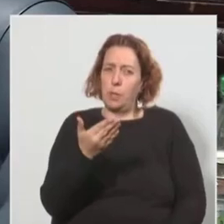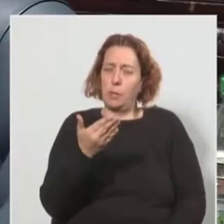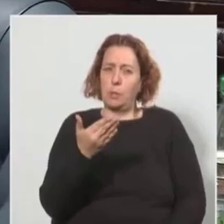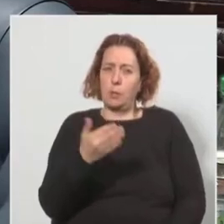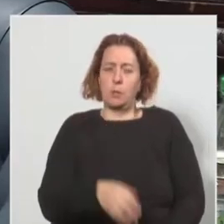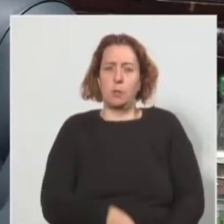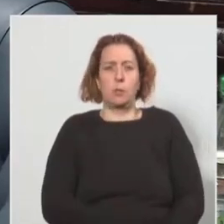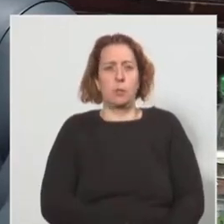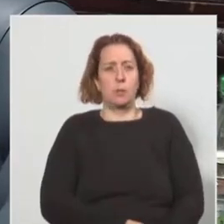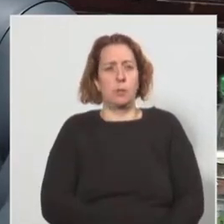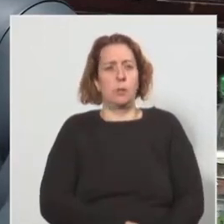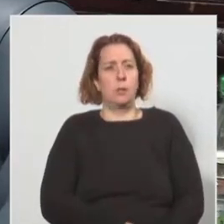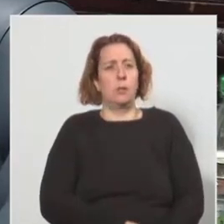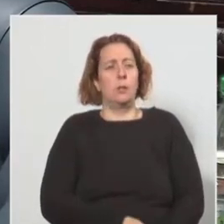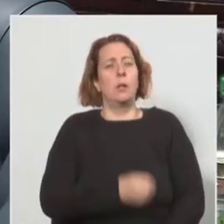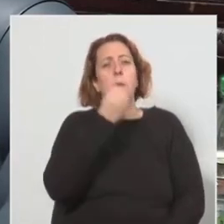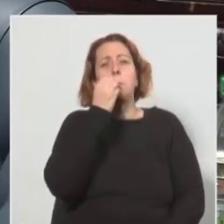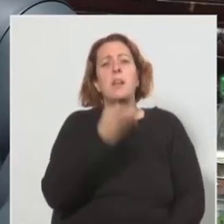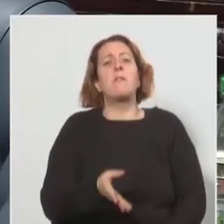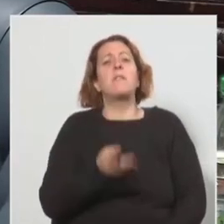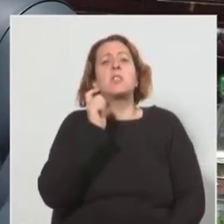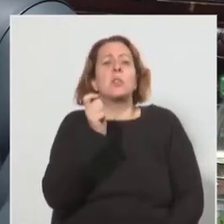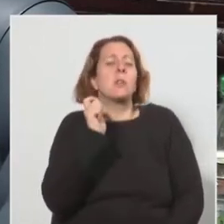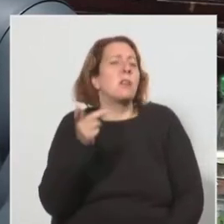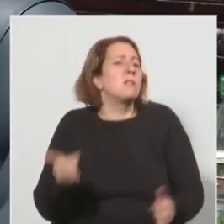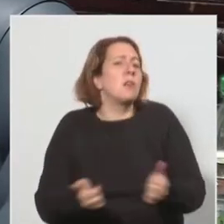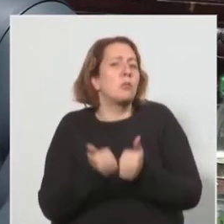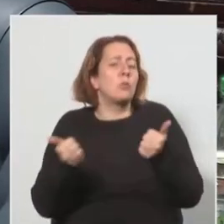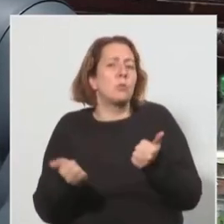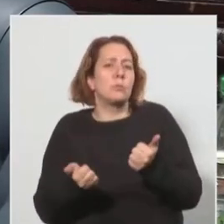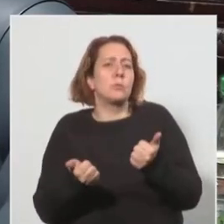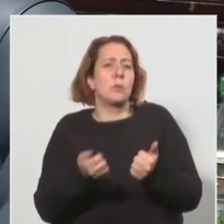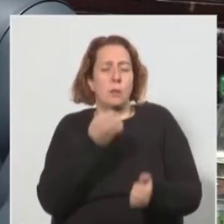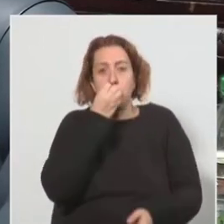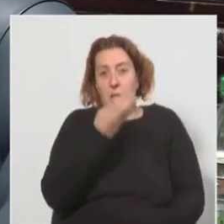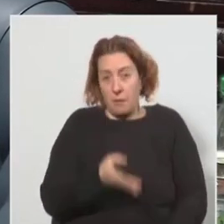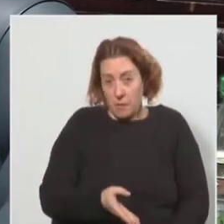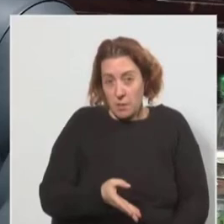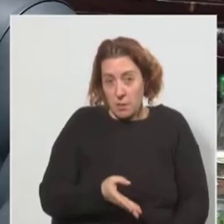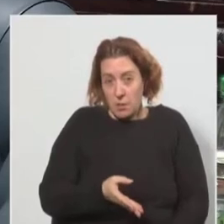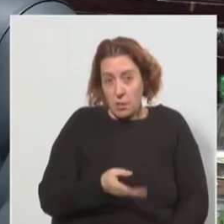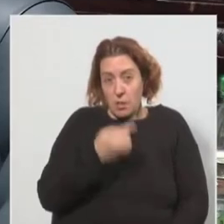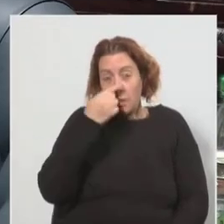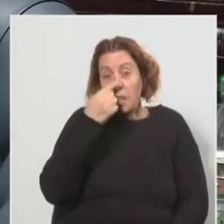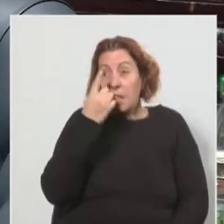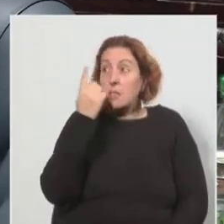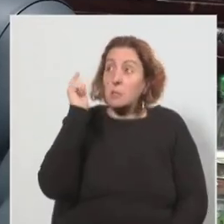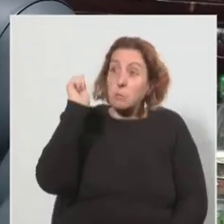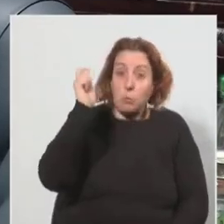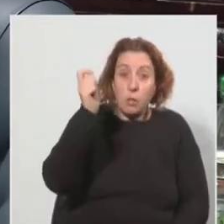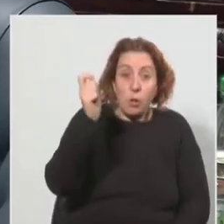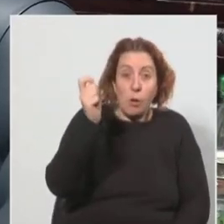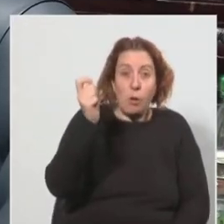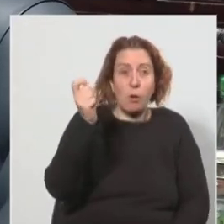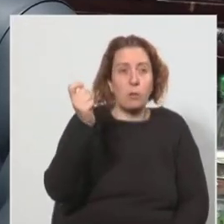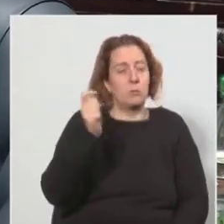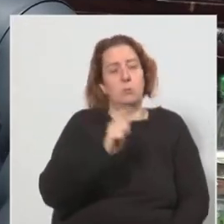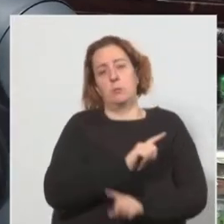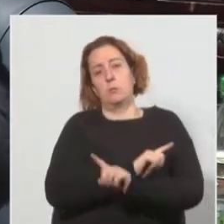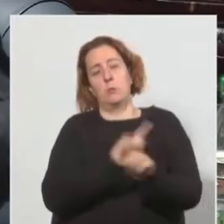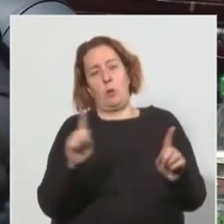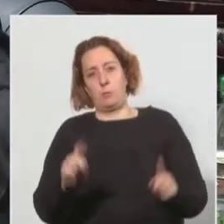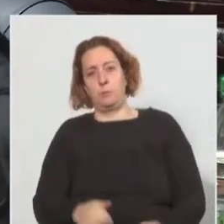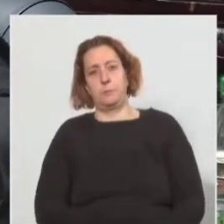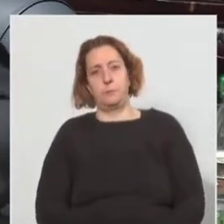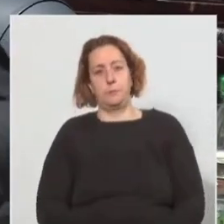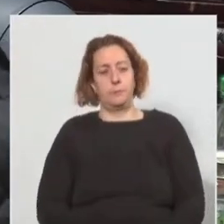impone: ¿en beneficio de quién se actuó? ¿En beneficio del interés público? Definitivamente